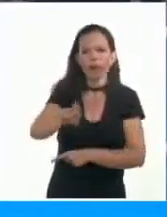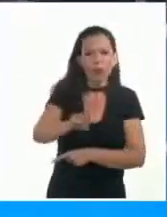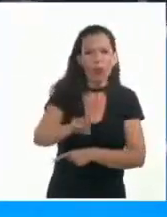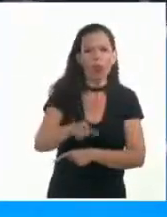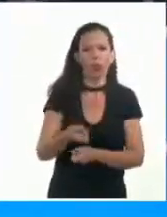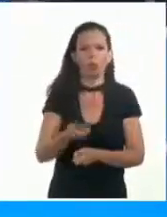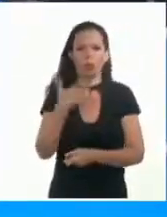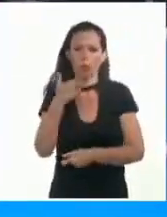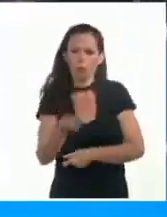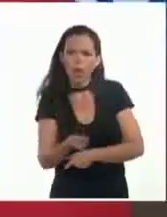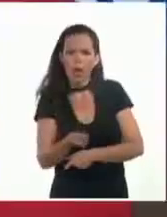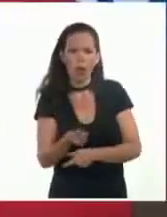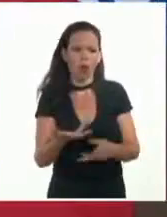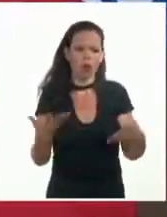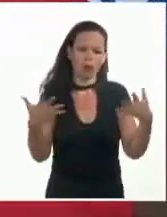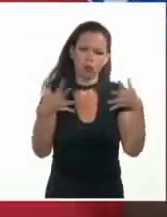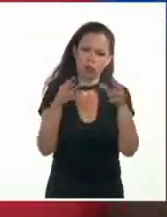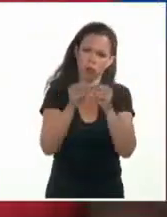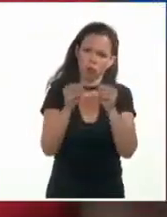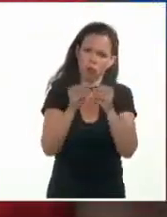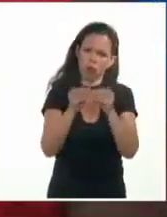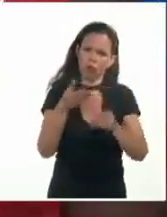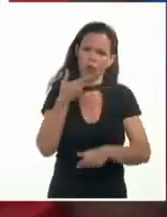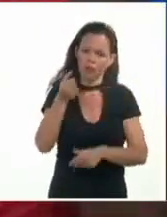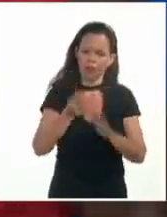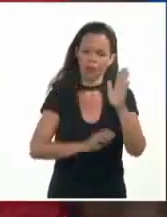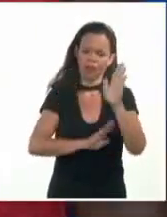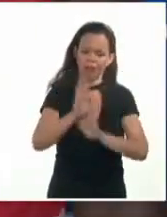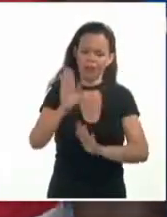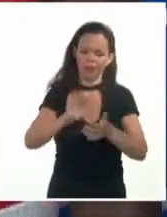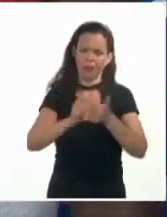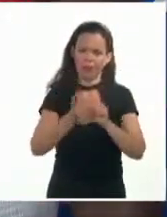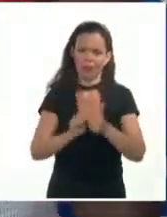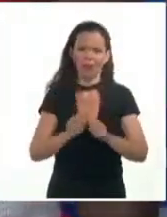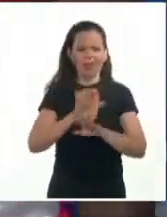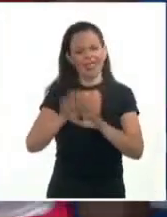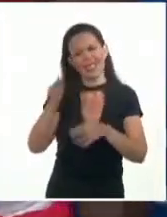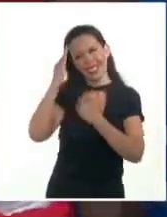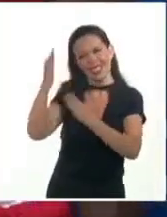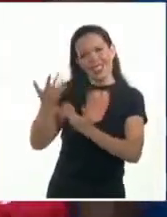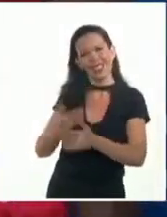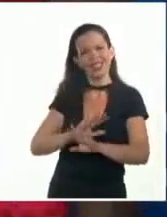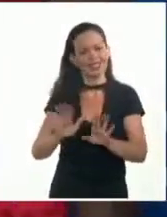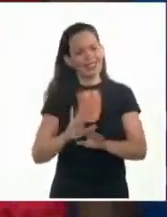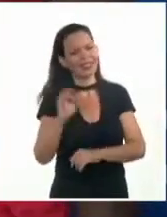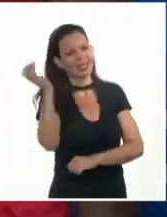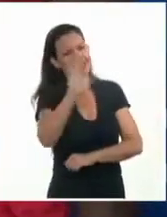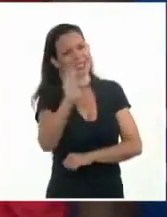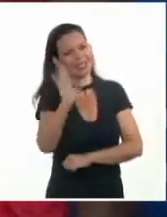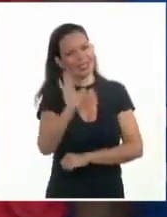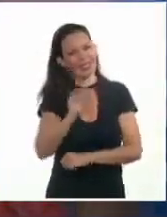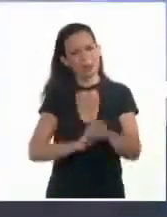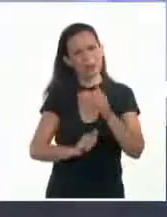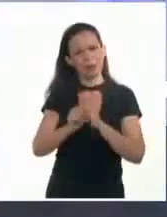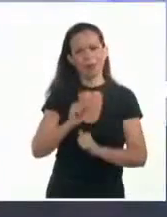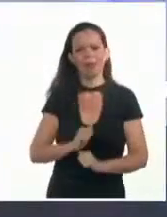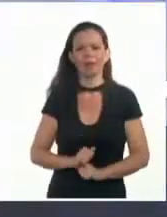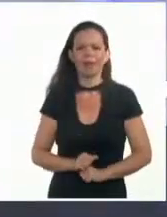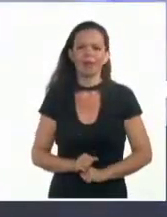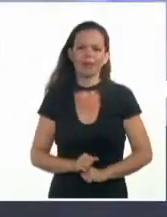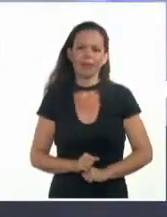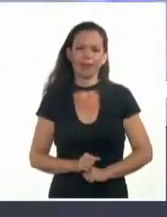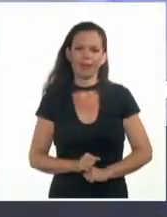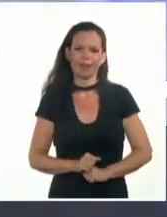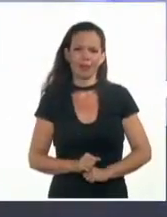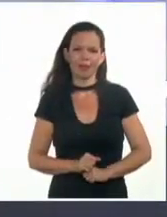del deporte mundial. Gracias, Julio. De esta forma estamos despidiendo este contacto. Devolvemos la señal a estudios.